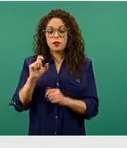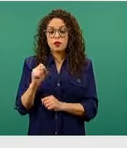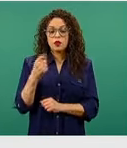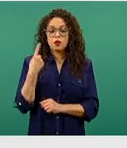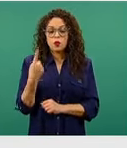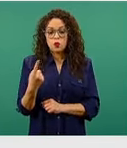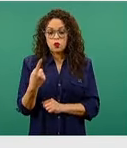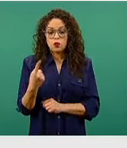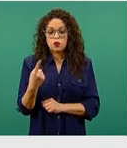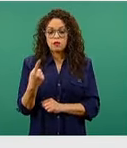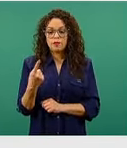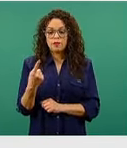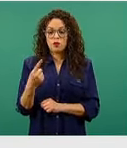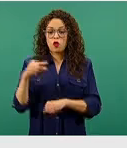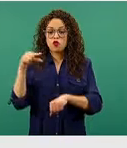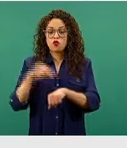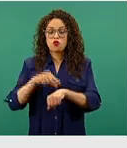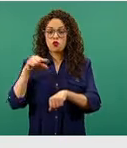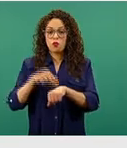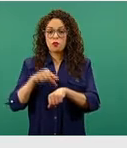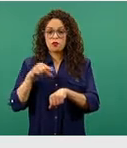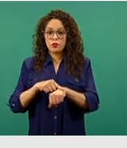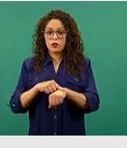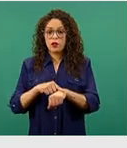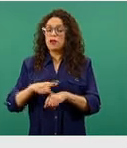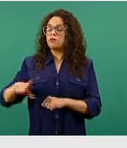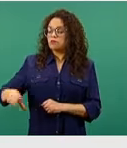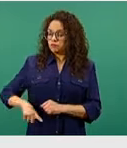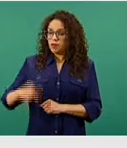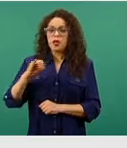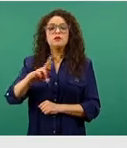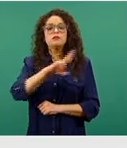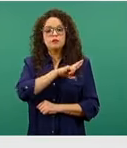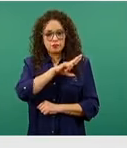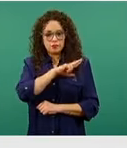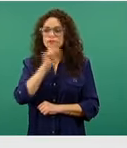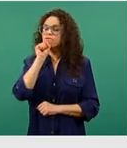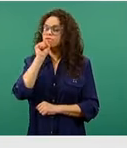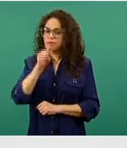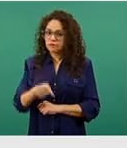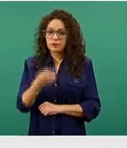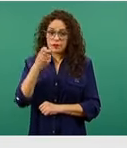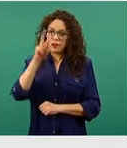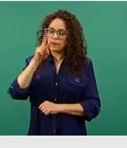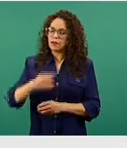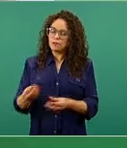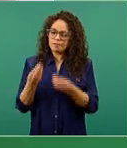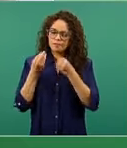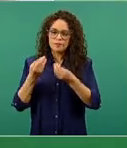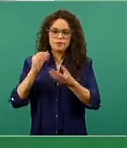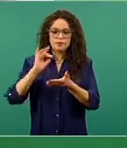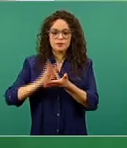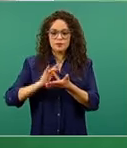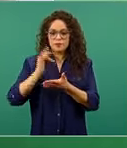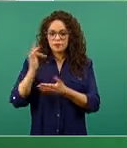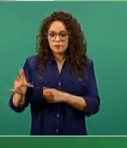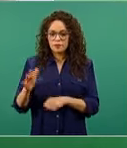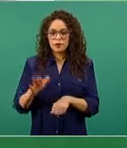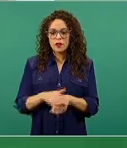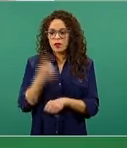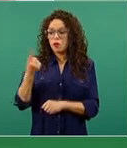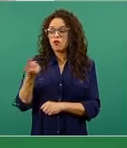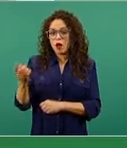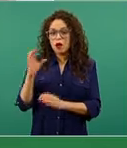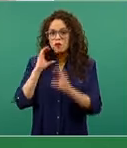43,021 médicos de instituciones públicas y privadas, lo cual agradezco mucho y la apertura que han tenido para que estemos